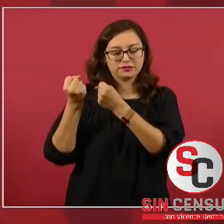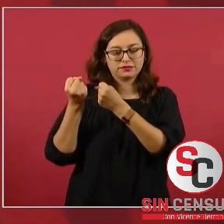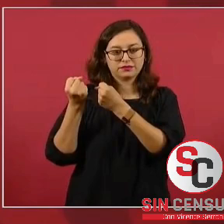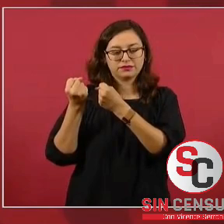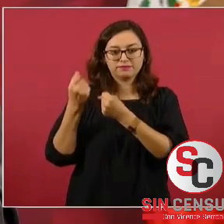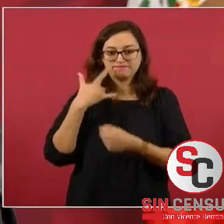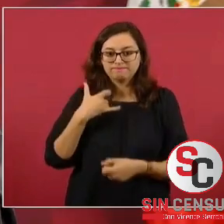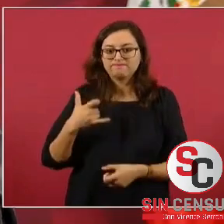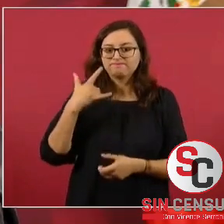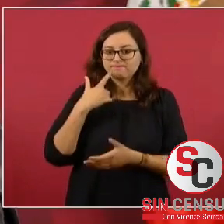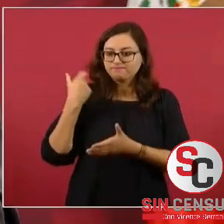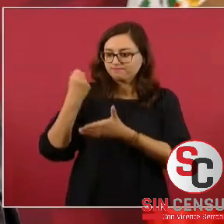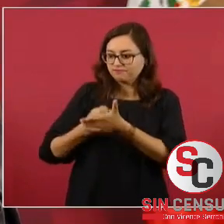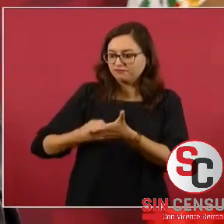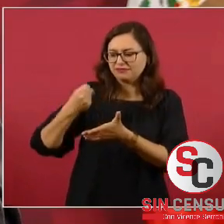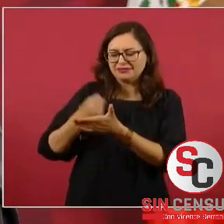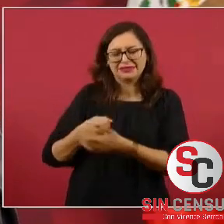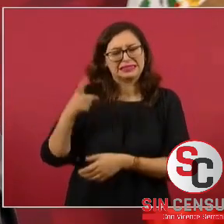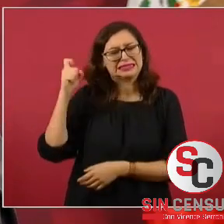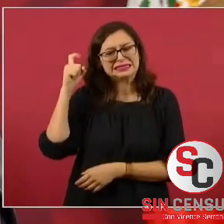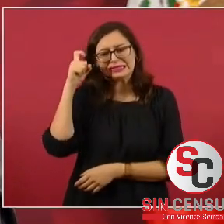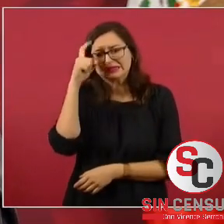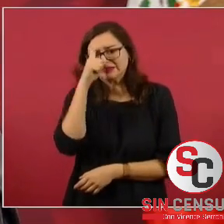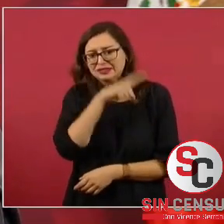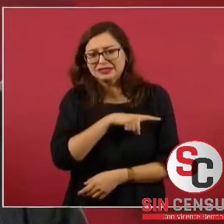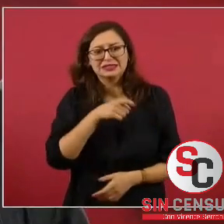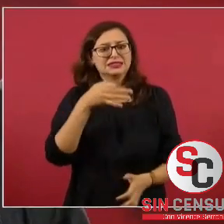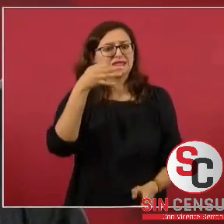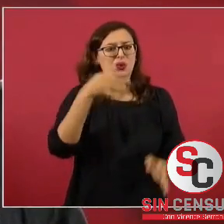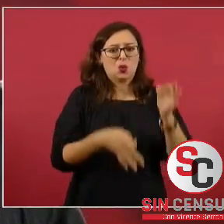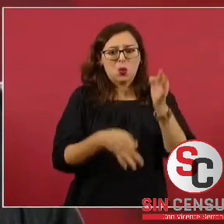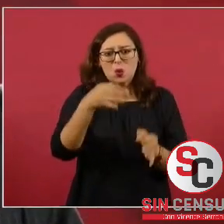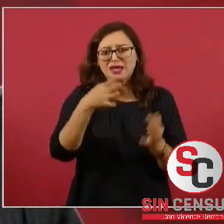y con muchísimos obstáculos de jueces,